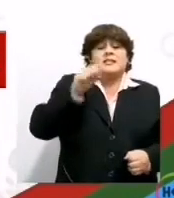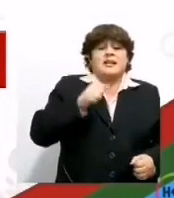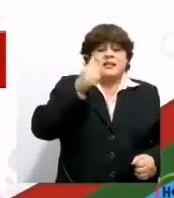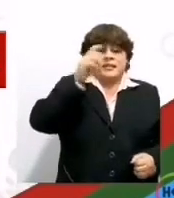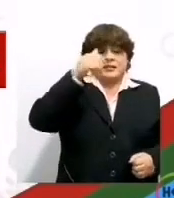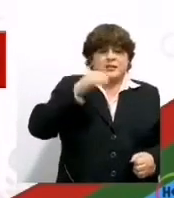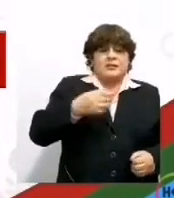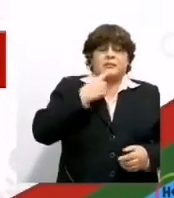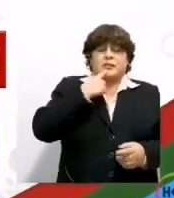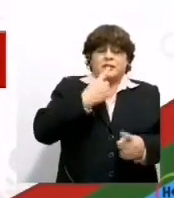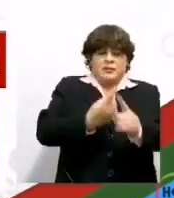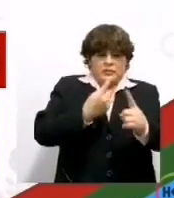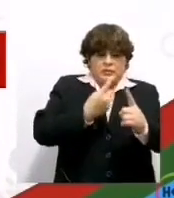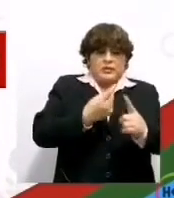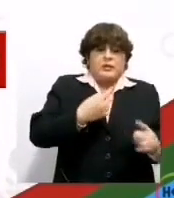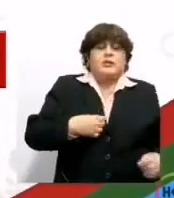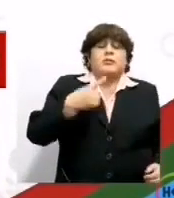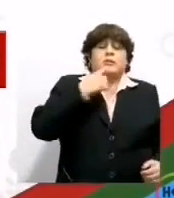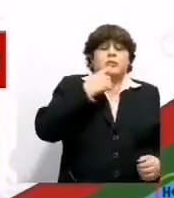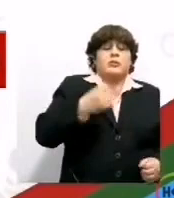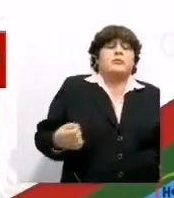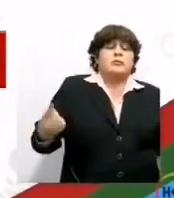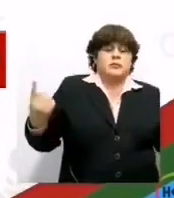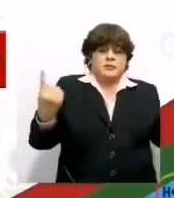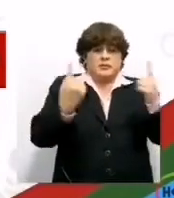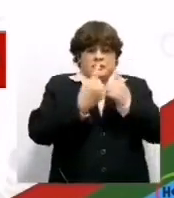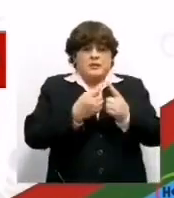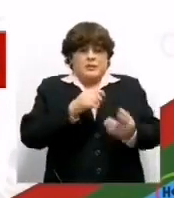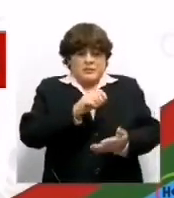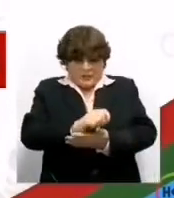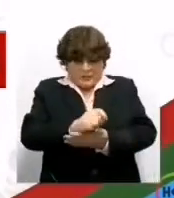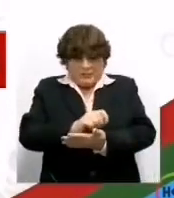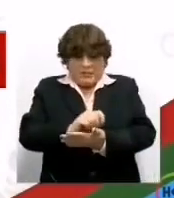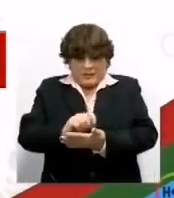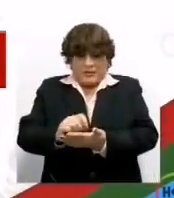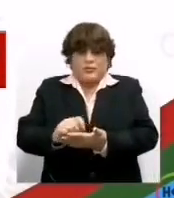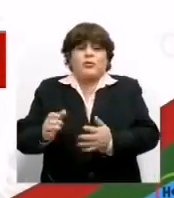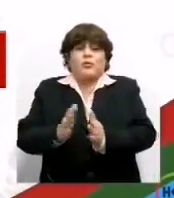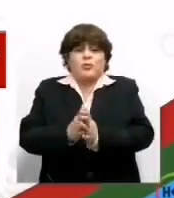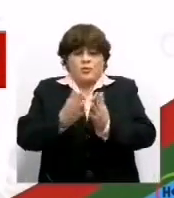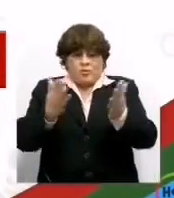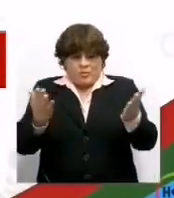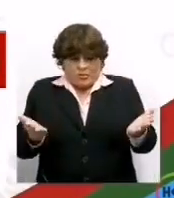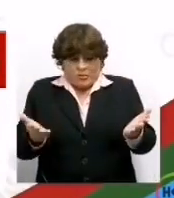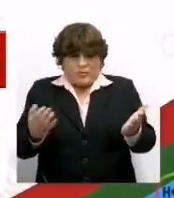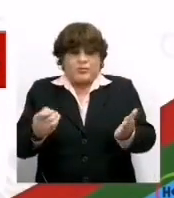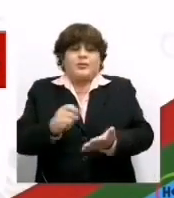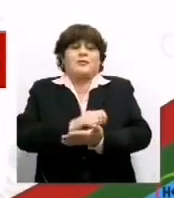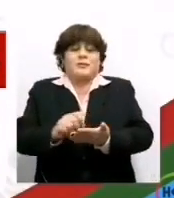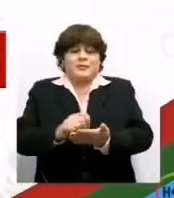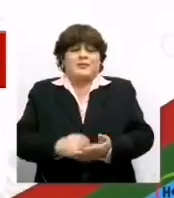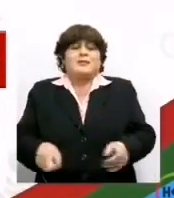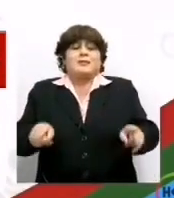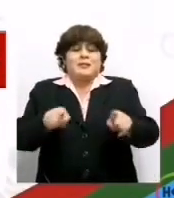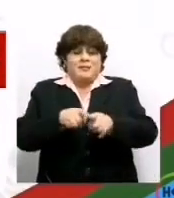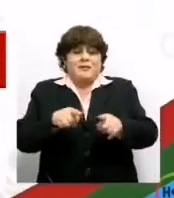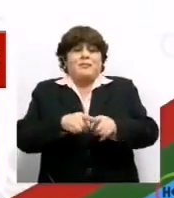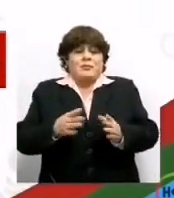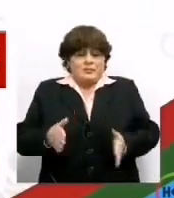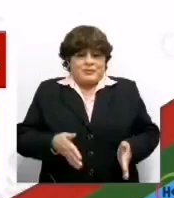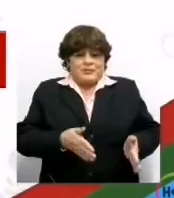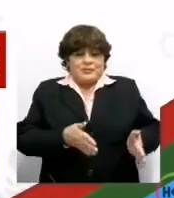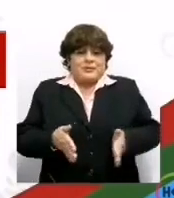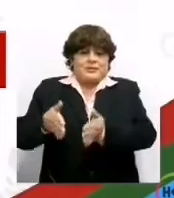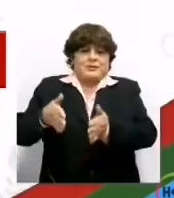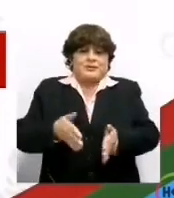me he comunicado antes de venir acá y me indica que está preparando otro libro para mi amigo Elías Rodríguez que también va por ese